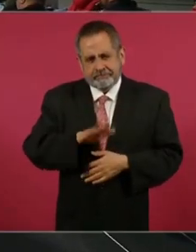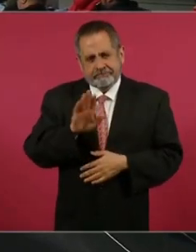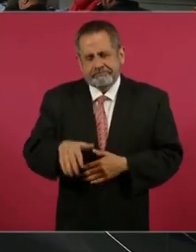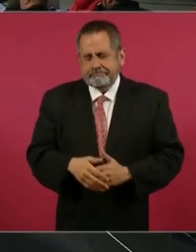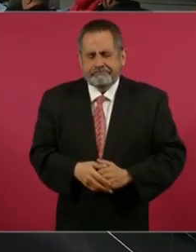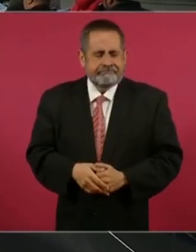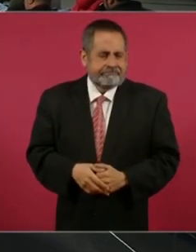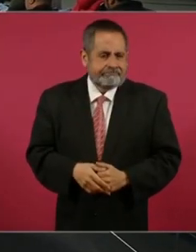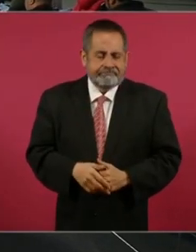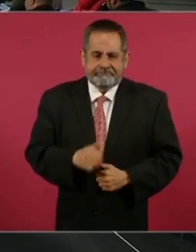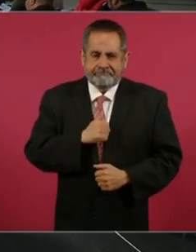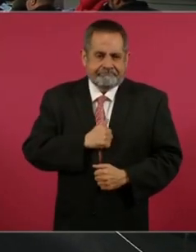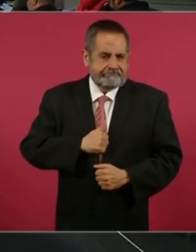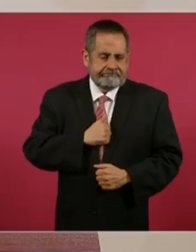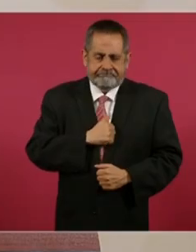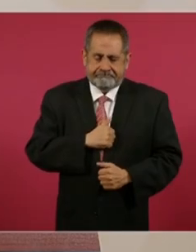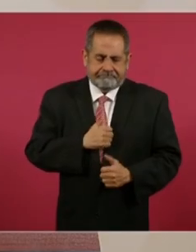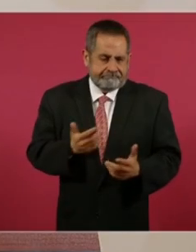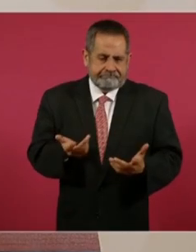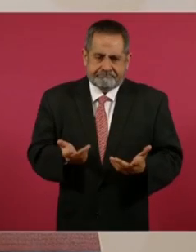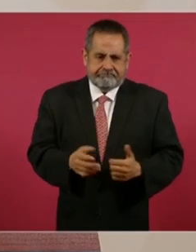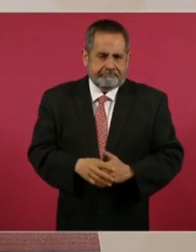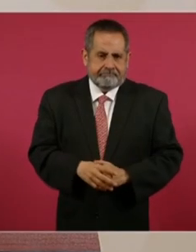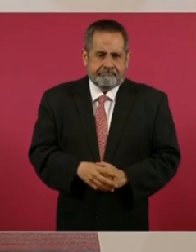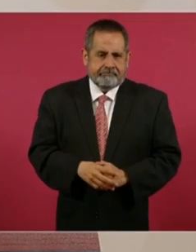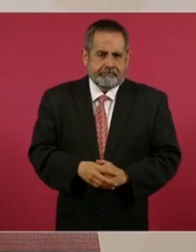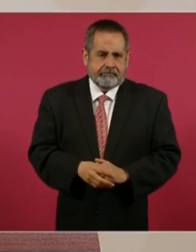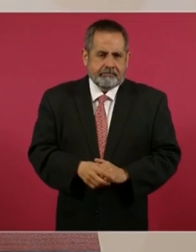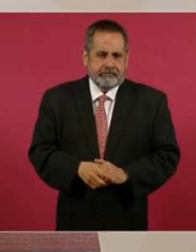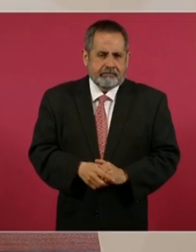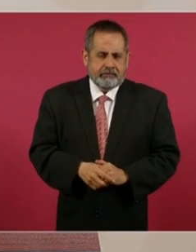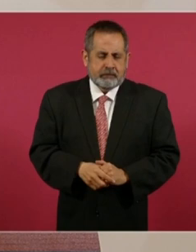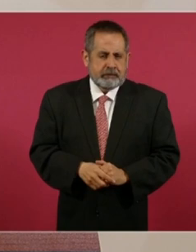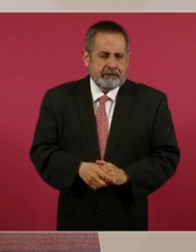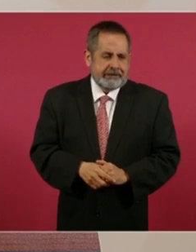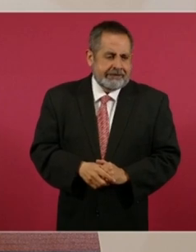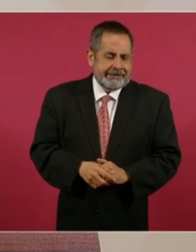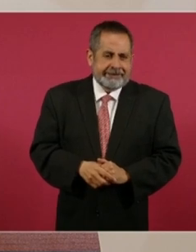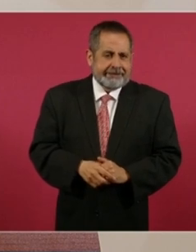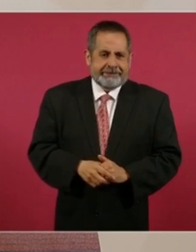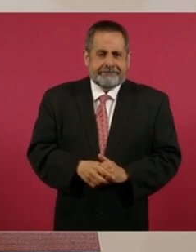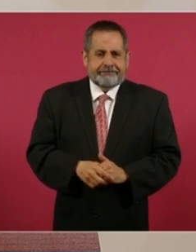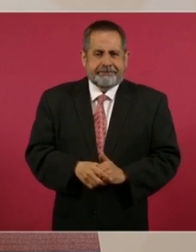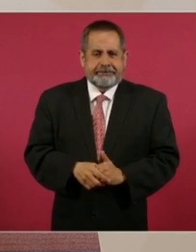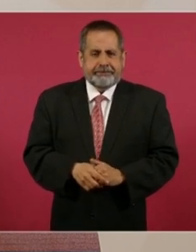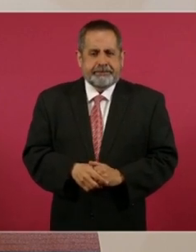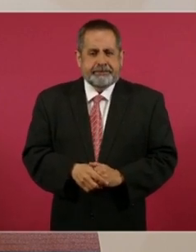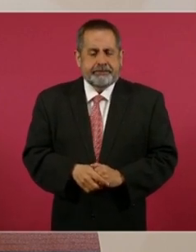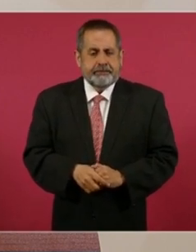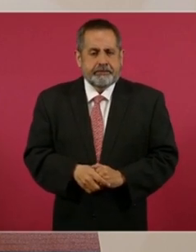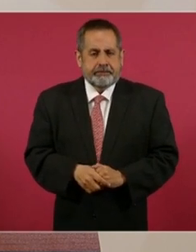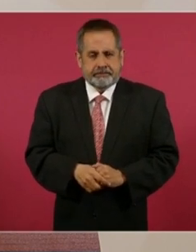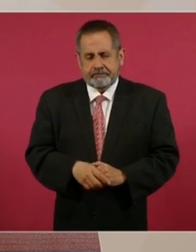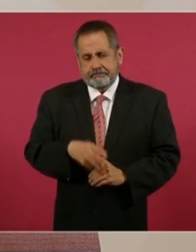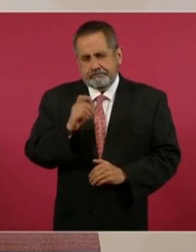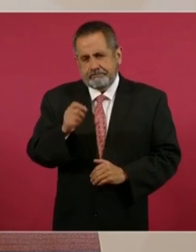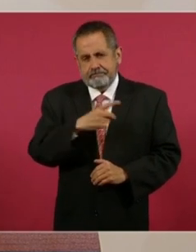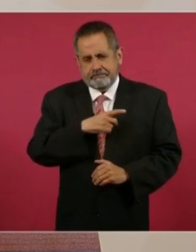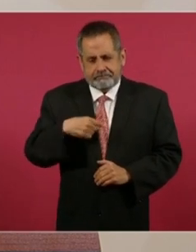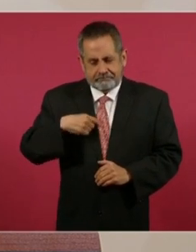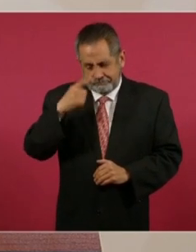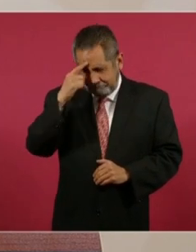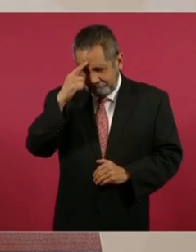lamentamos muchísimo, tiene que